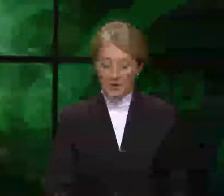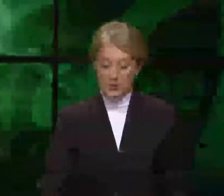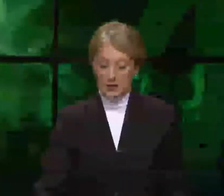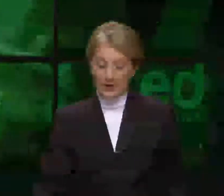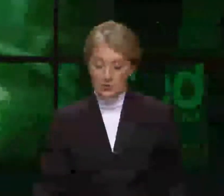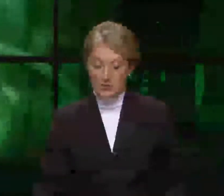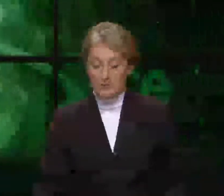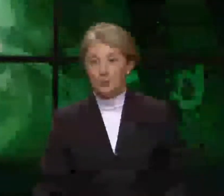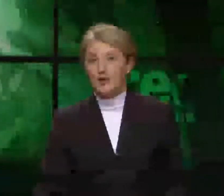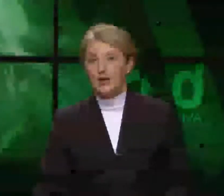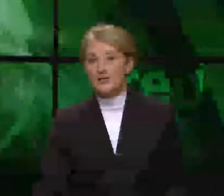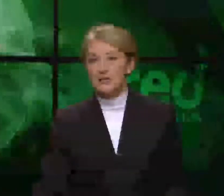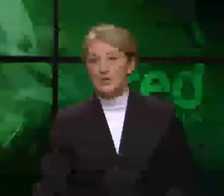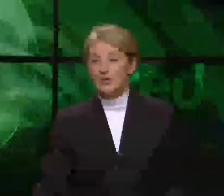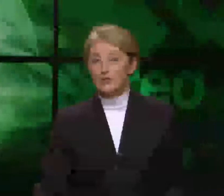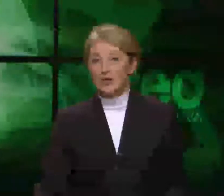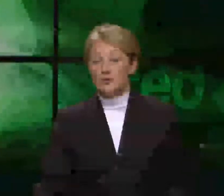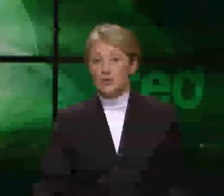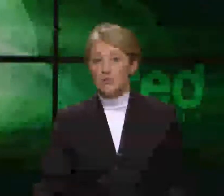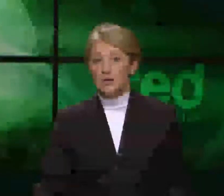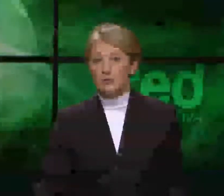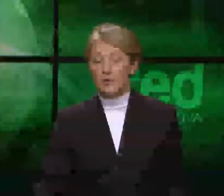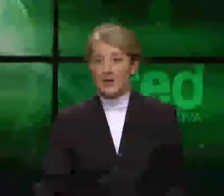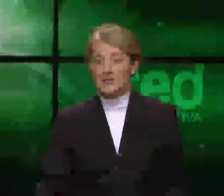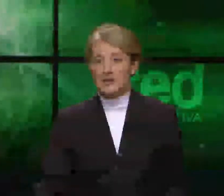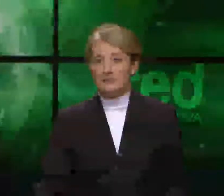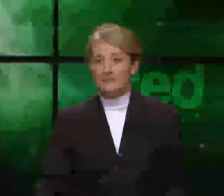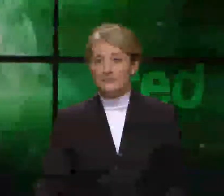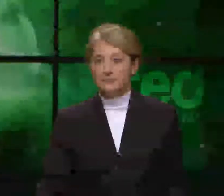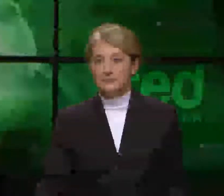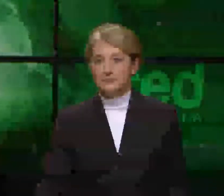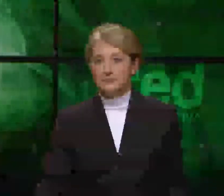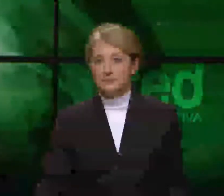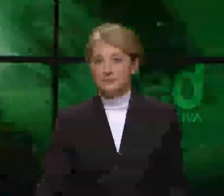por haber realizado declaraciones inapropiadas sobre la figura del ministro Javier García.